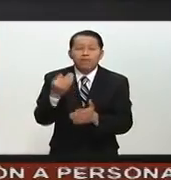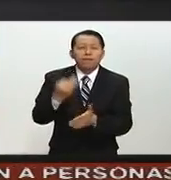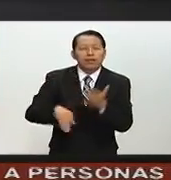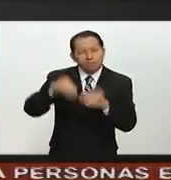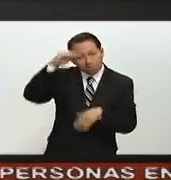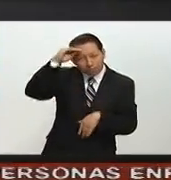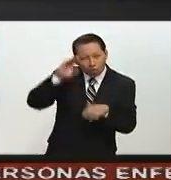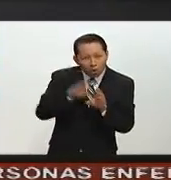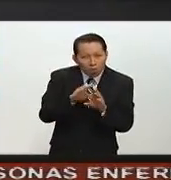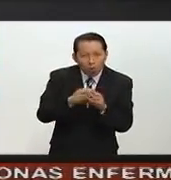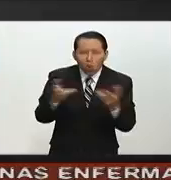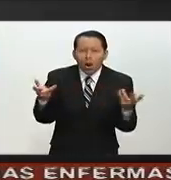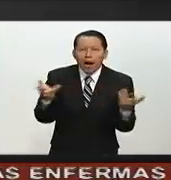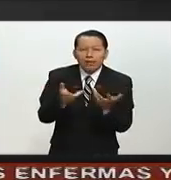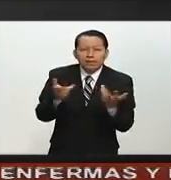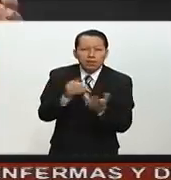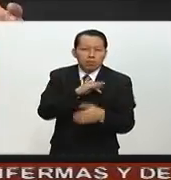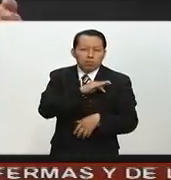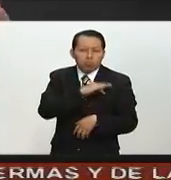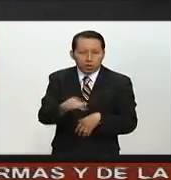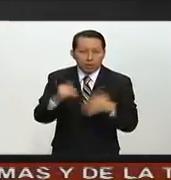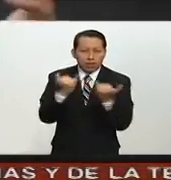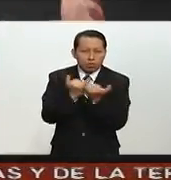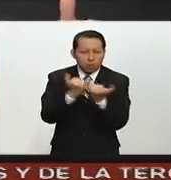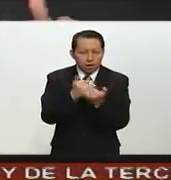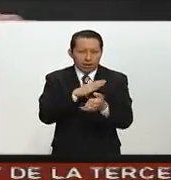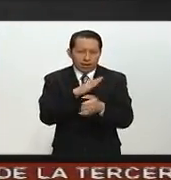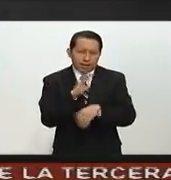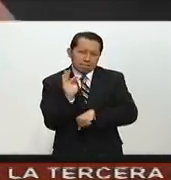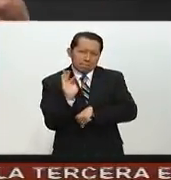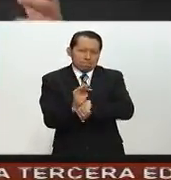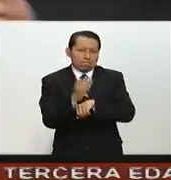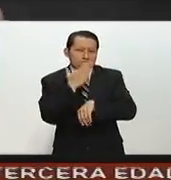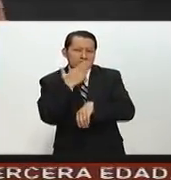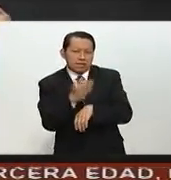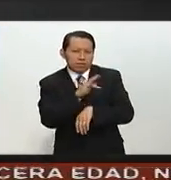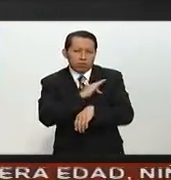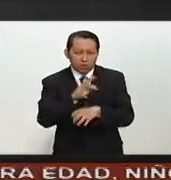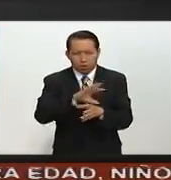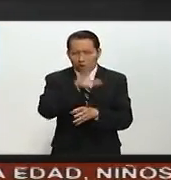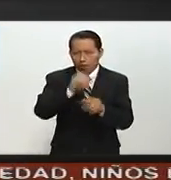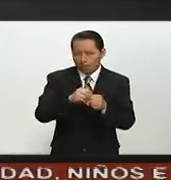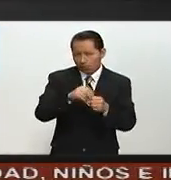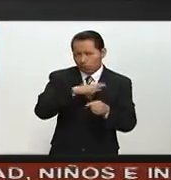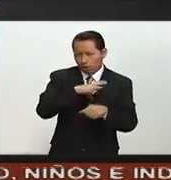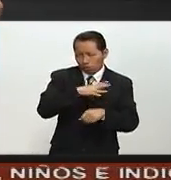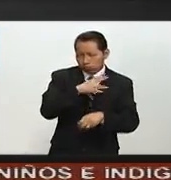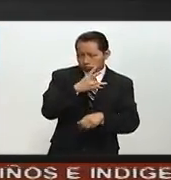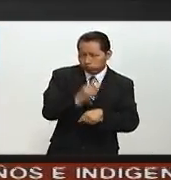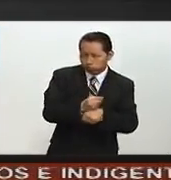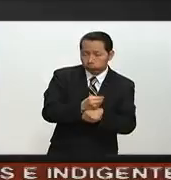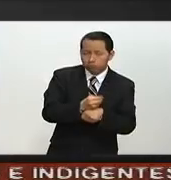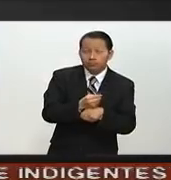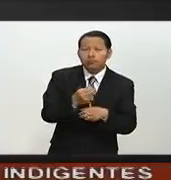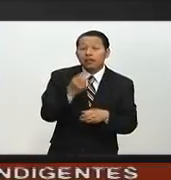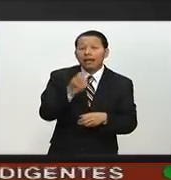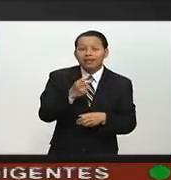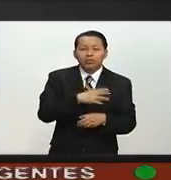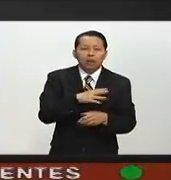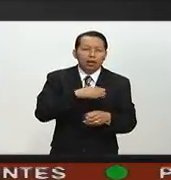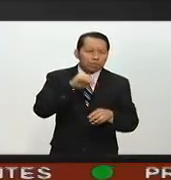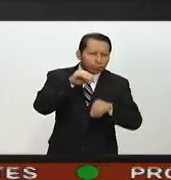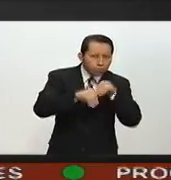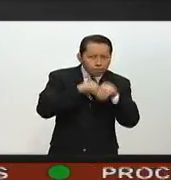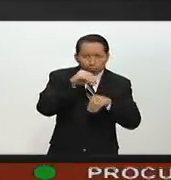manera podemos hacer impacto sustentable, escalable y que podamos en realidad resolver los problemas de fondo. Entonces ahí es cuando se diseñan modelos